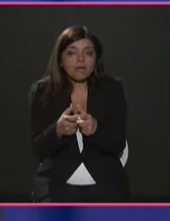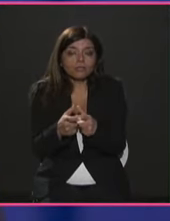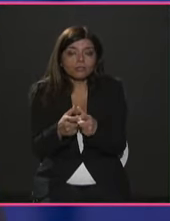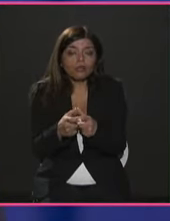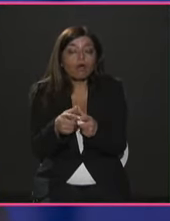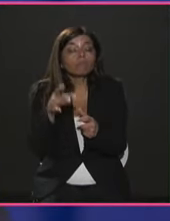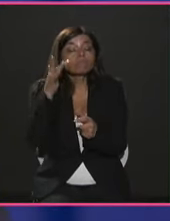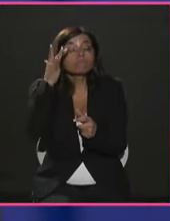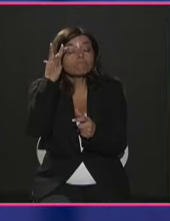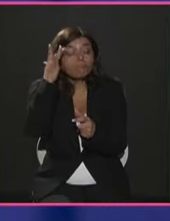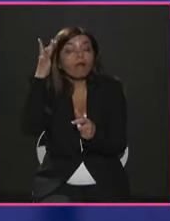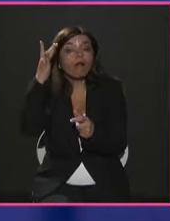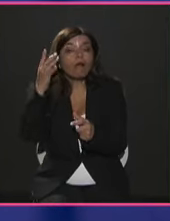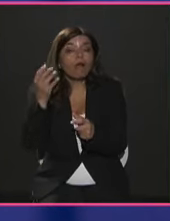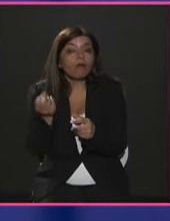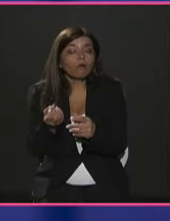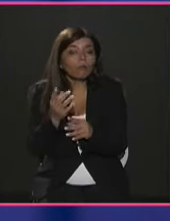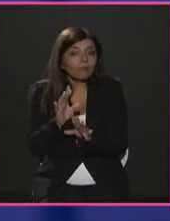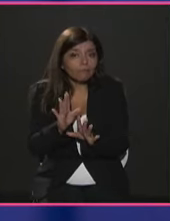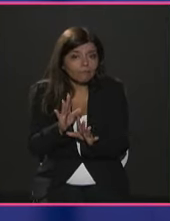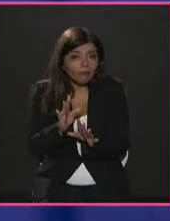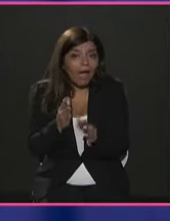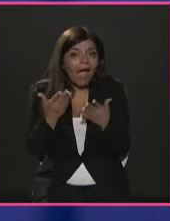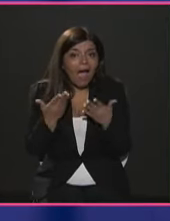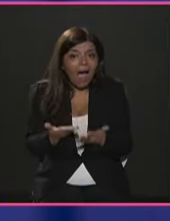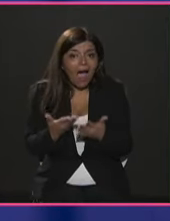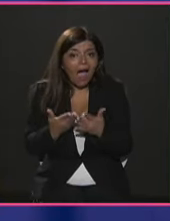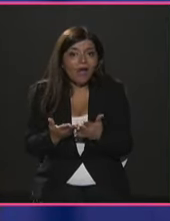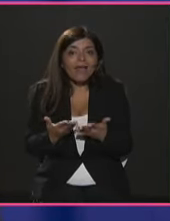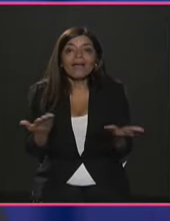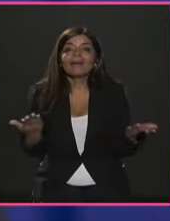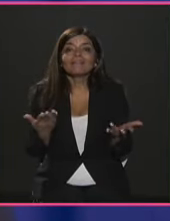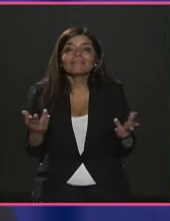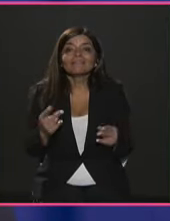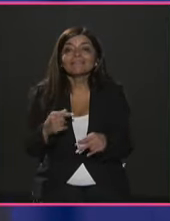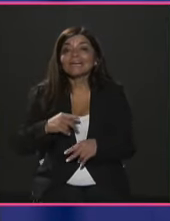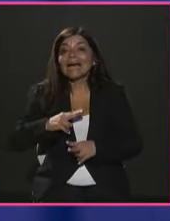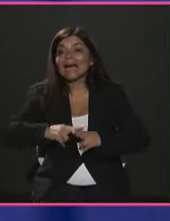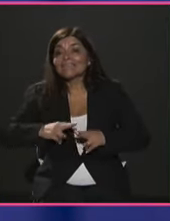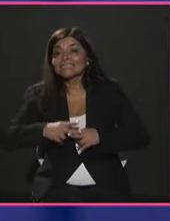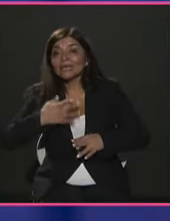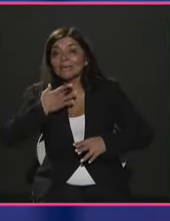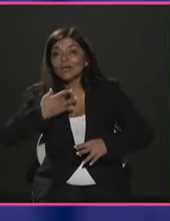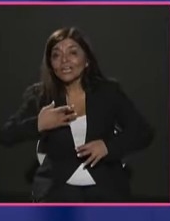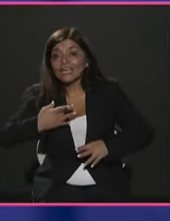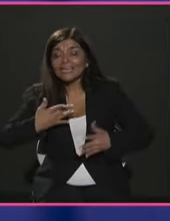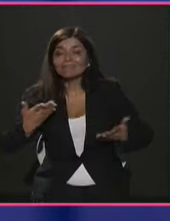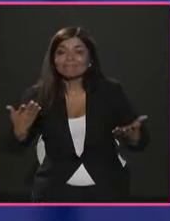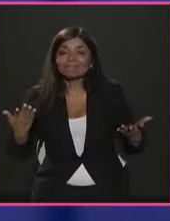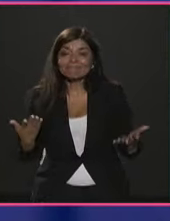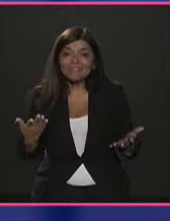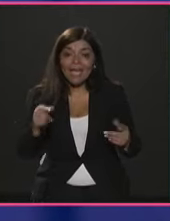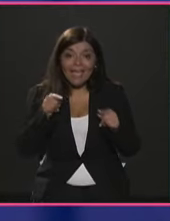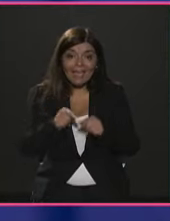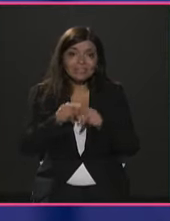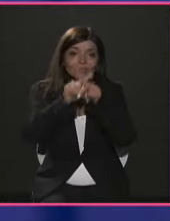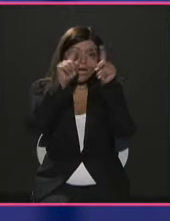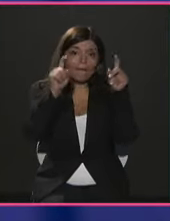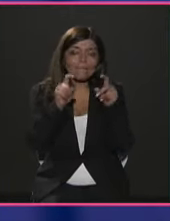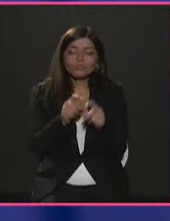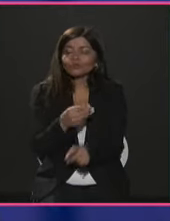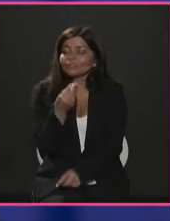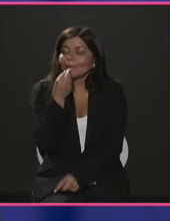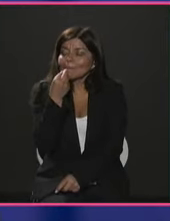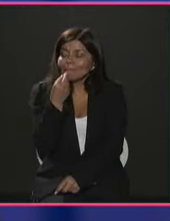aunque no novedoso ahora qué hacemos qué hacer What to do es la cuestión